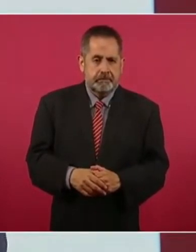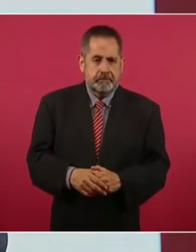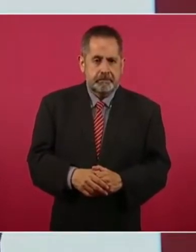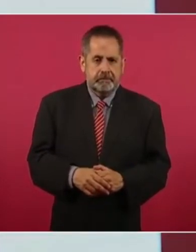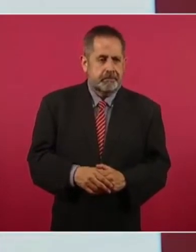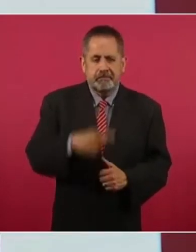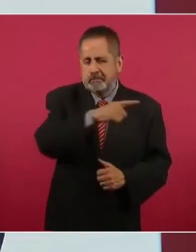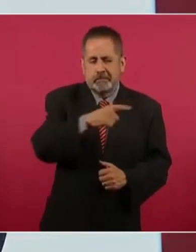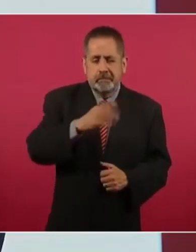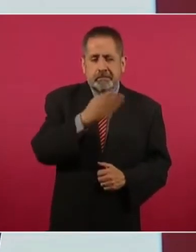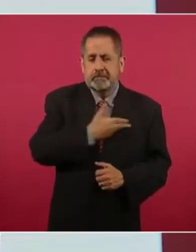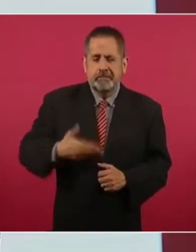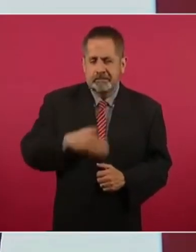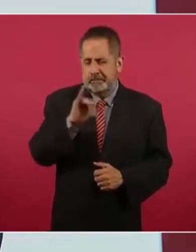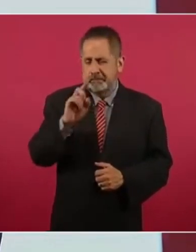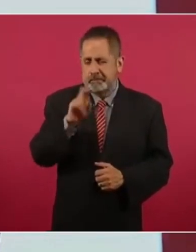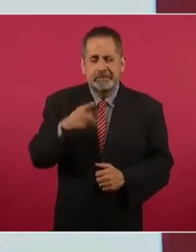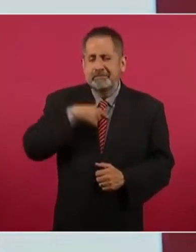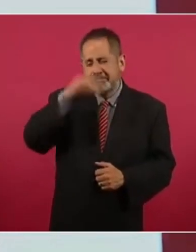está pensando el presidente Biden en eso.